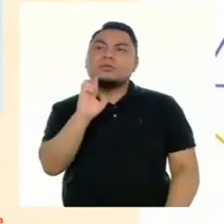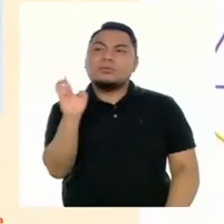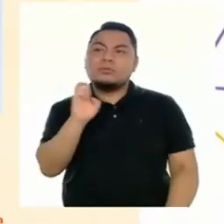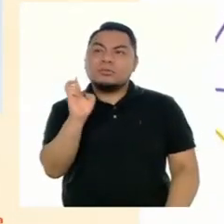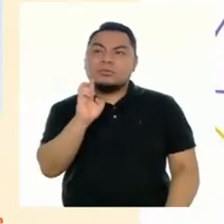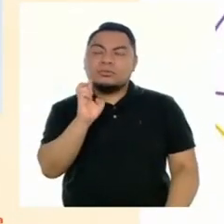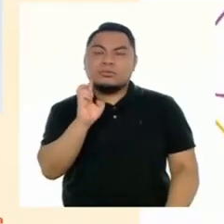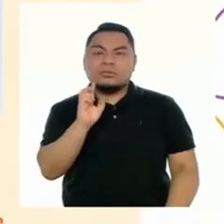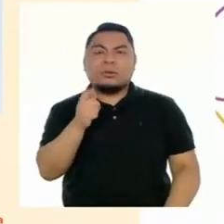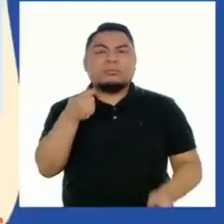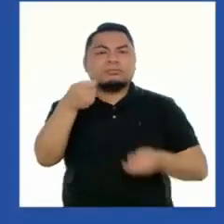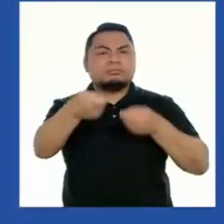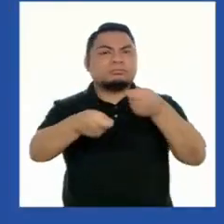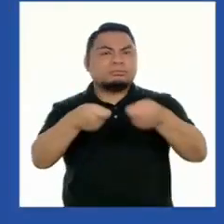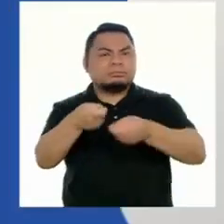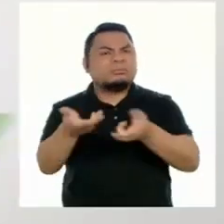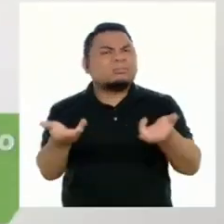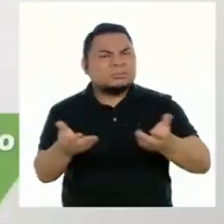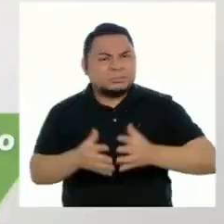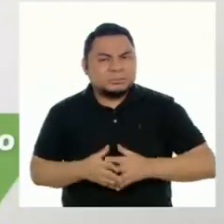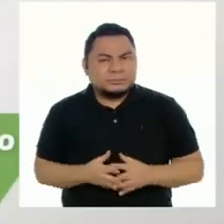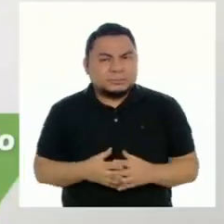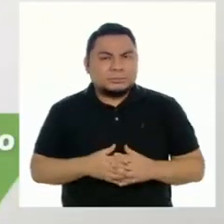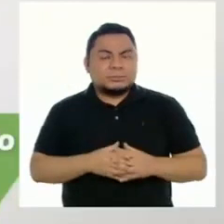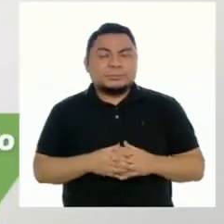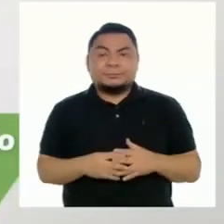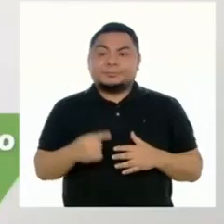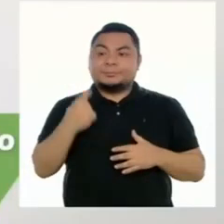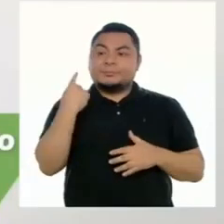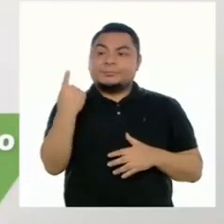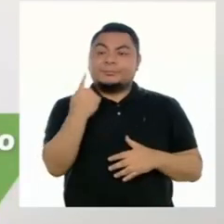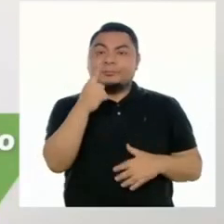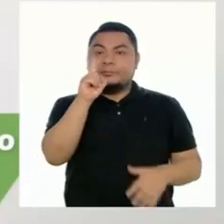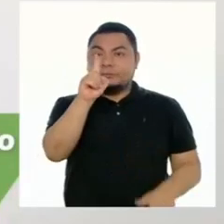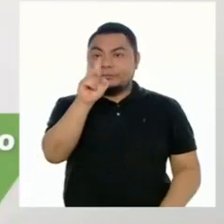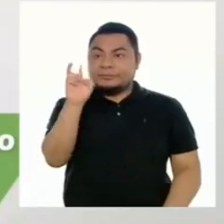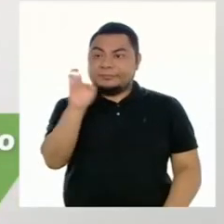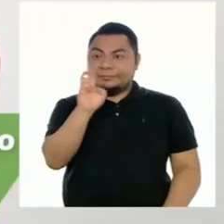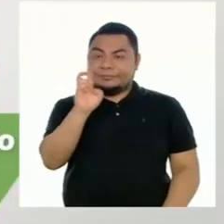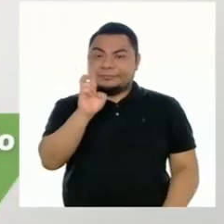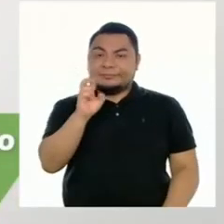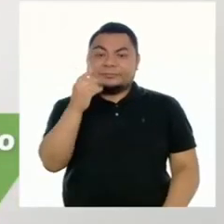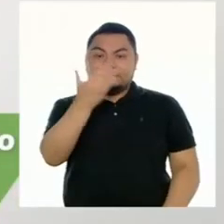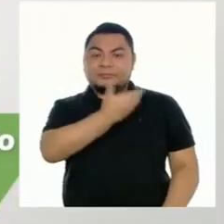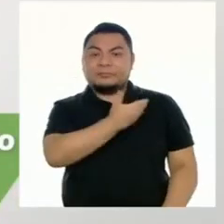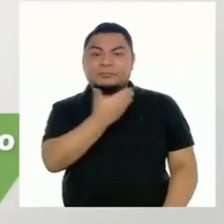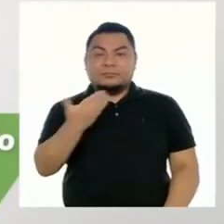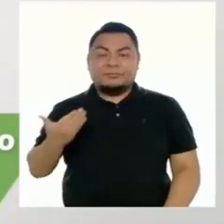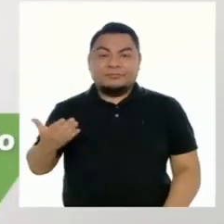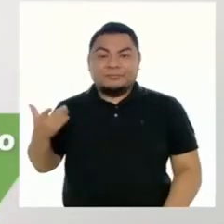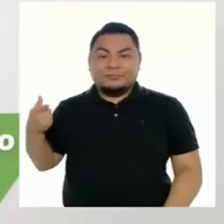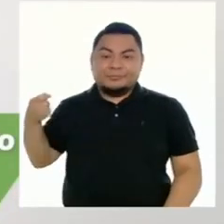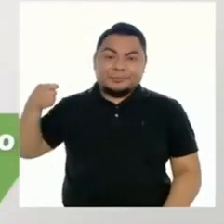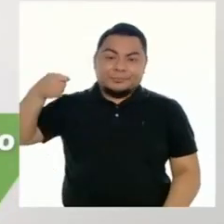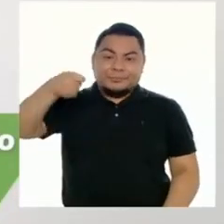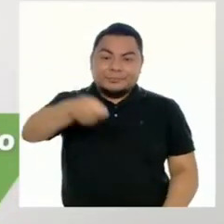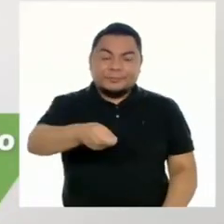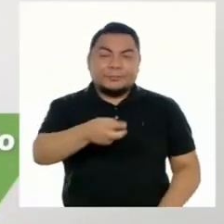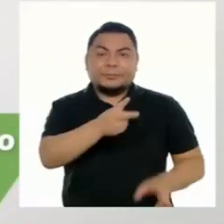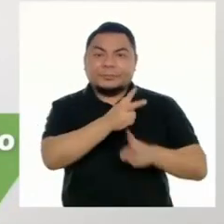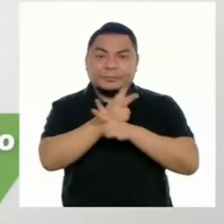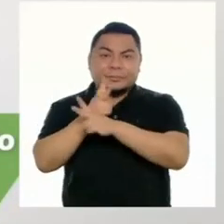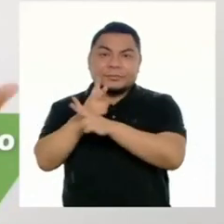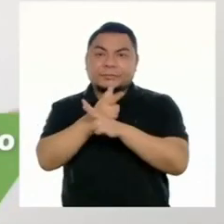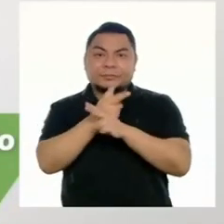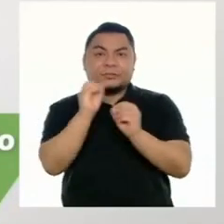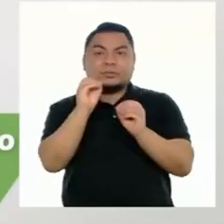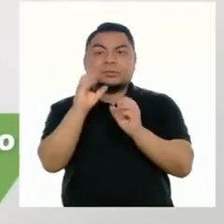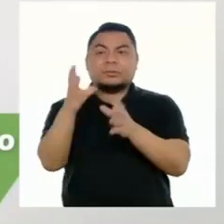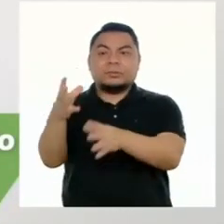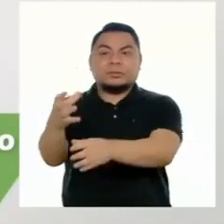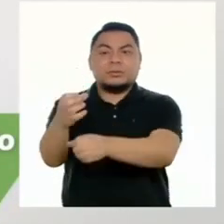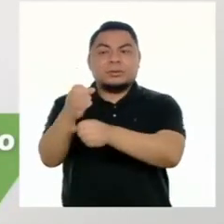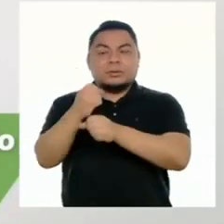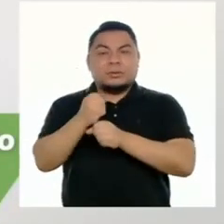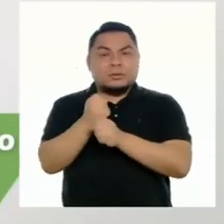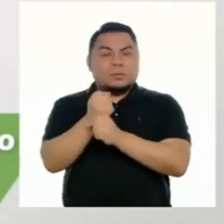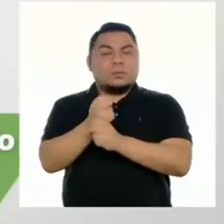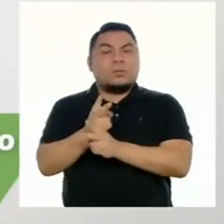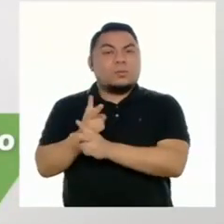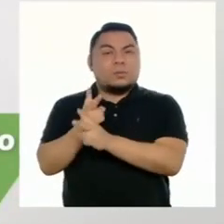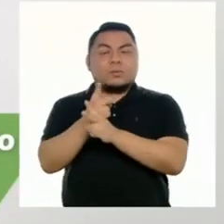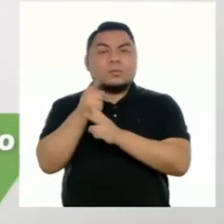dólares de divisas? Por cada dólar que el Estado invierte en el cuidado o recuperación de